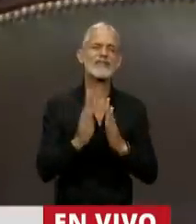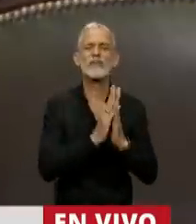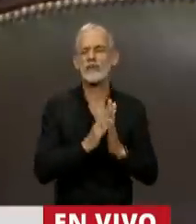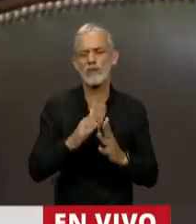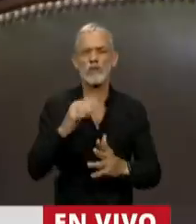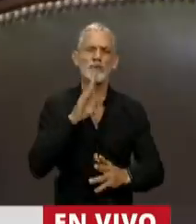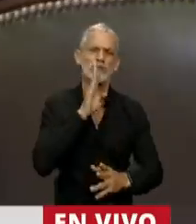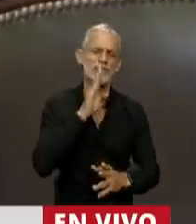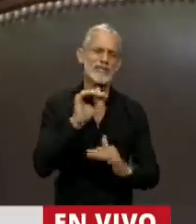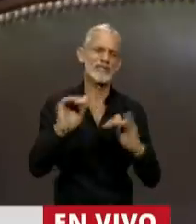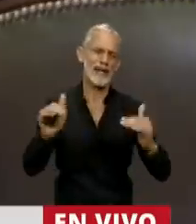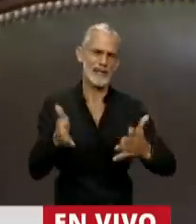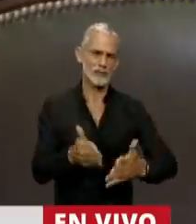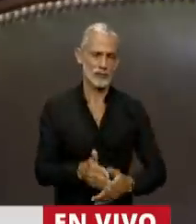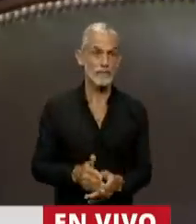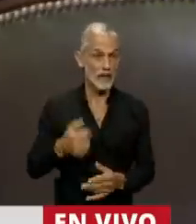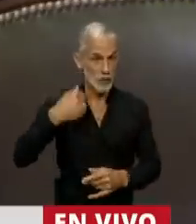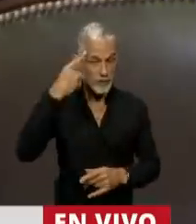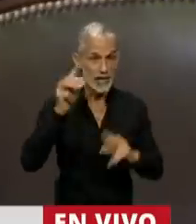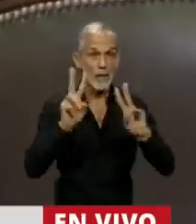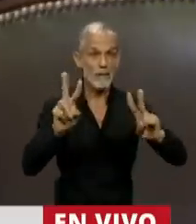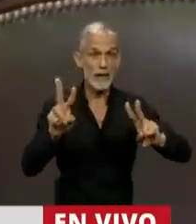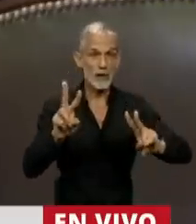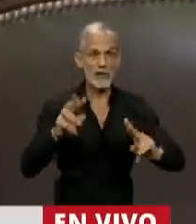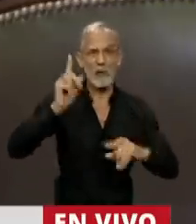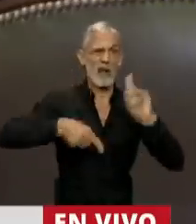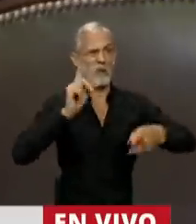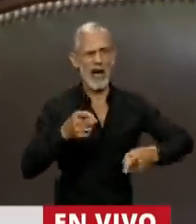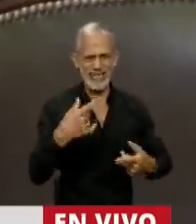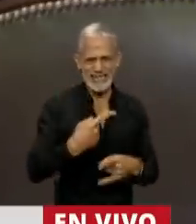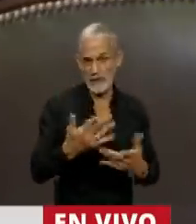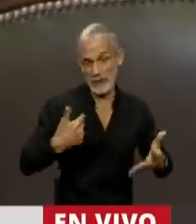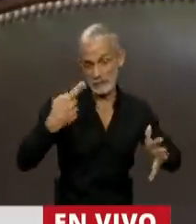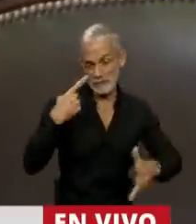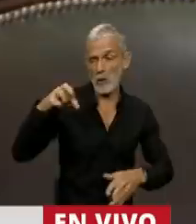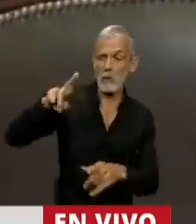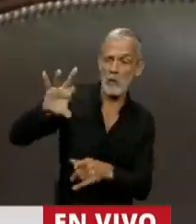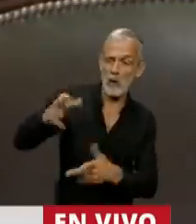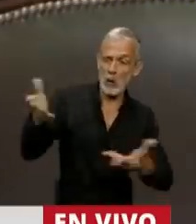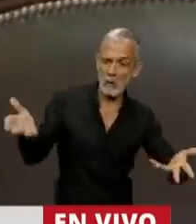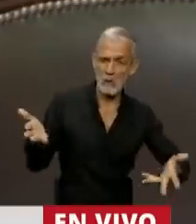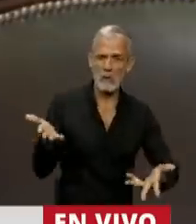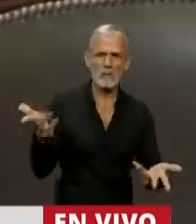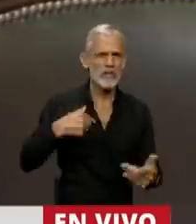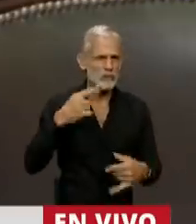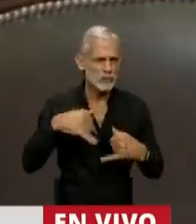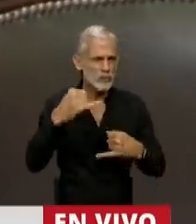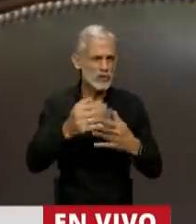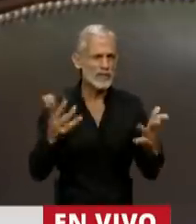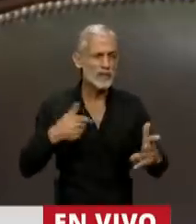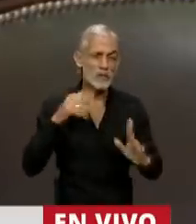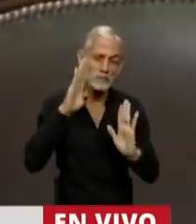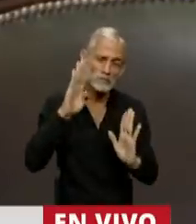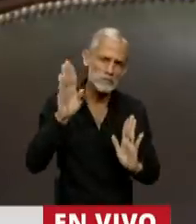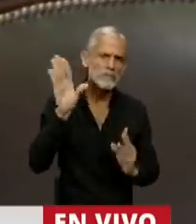silencio. Yo pensé que los peronistas éramos los malos educados, pero bueno, veo. Pero sigo, porque aparte uno escucha un montón de